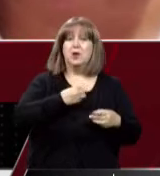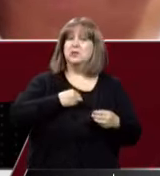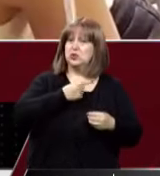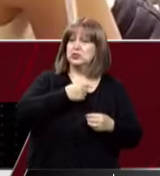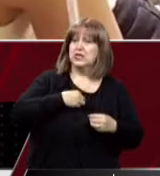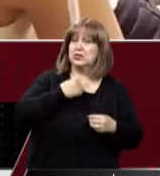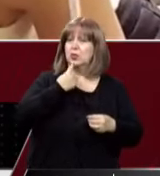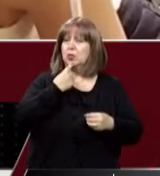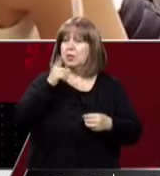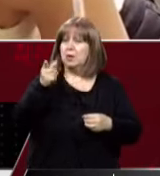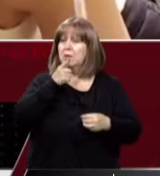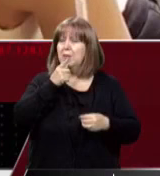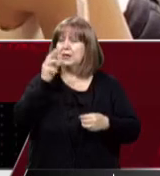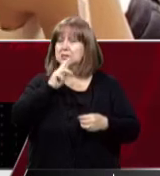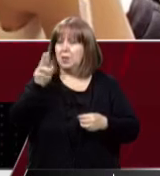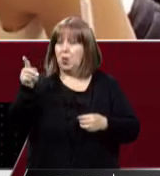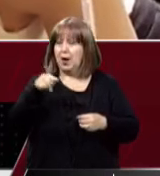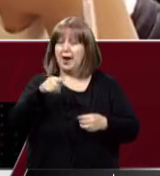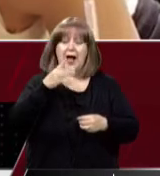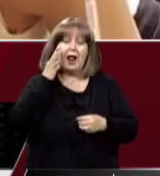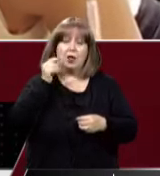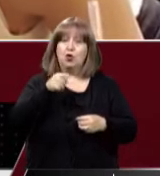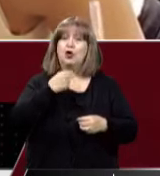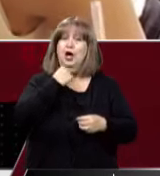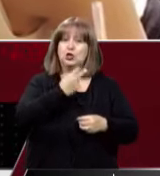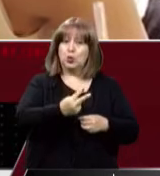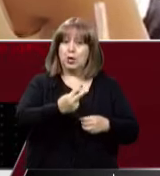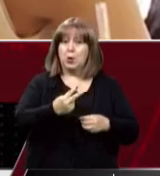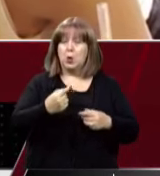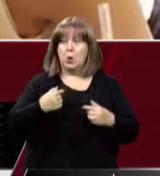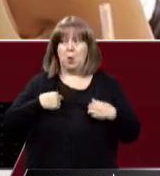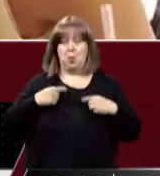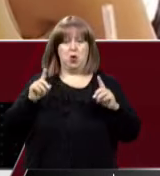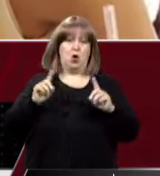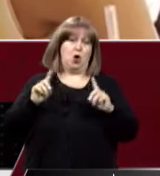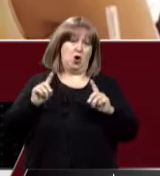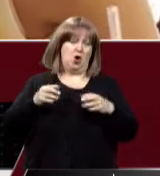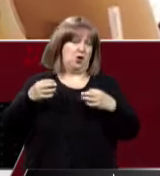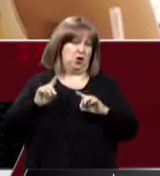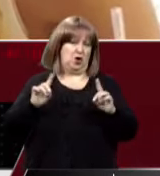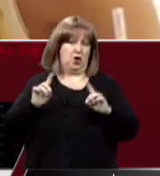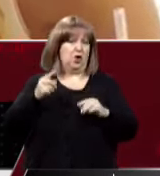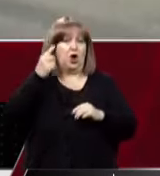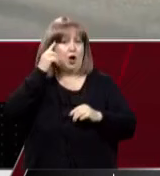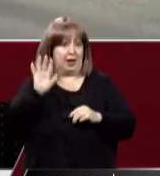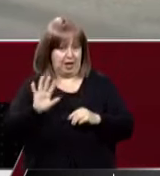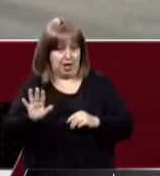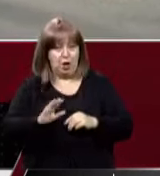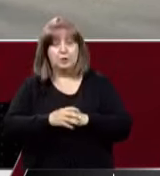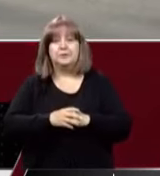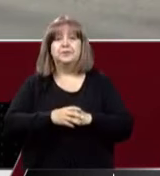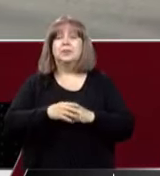tenía dudas. Silvia. ¿Qué dijeron en el hospital en ese momento de por qué había fallecido el nene? Solamente me dijeron